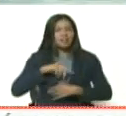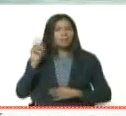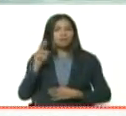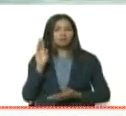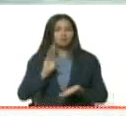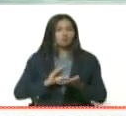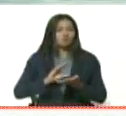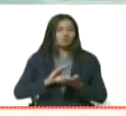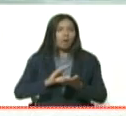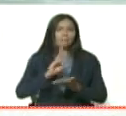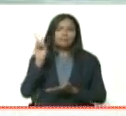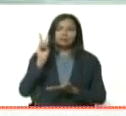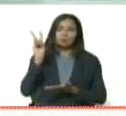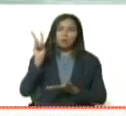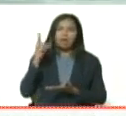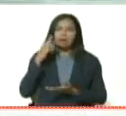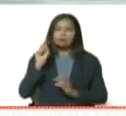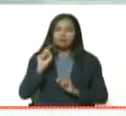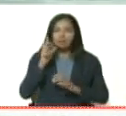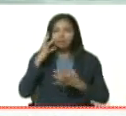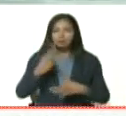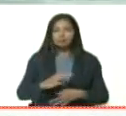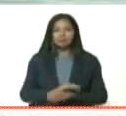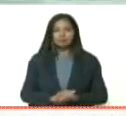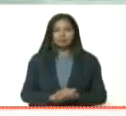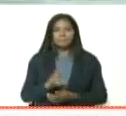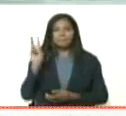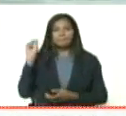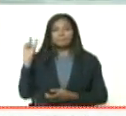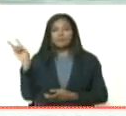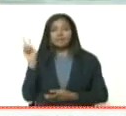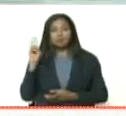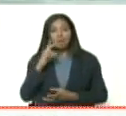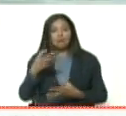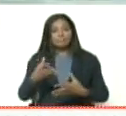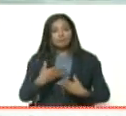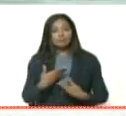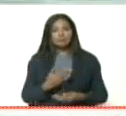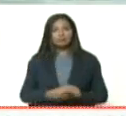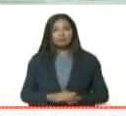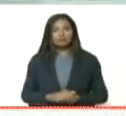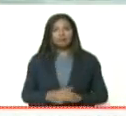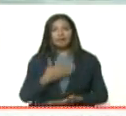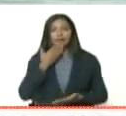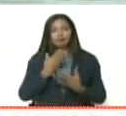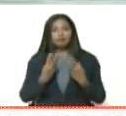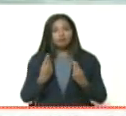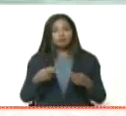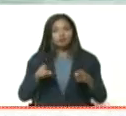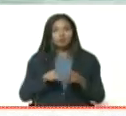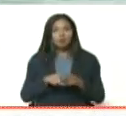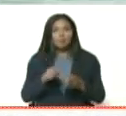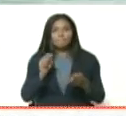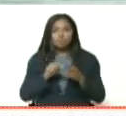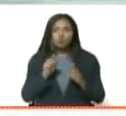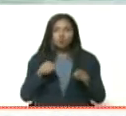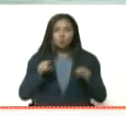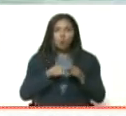centro. Venezuela lo necesita, Venezuela se lo merece. Así que agradezco mucho, por aquí tengo un punto de